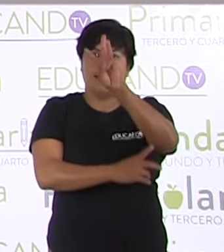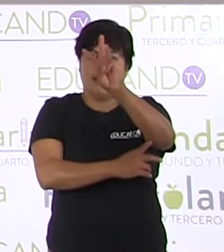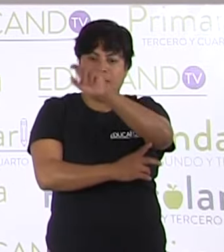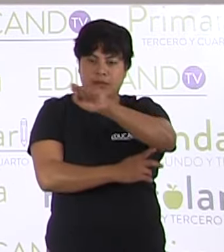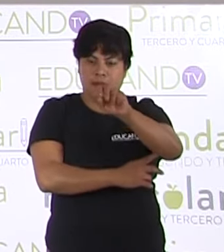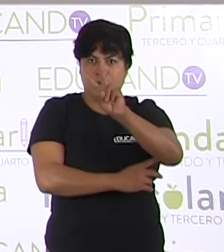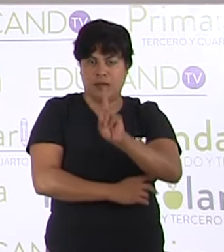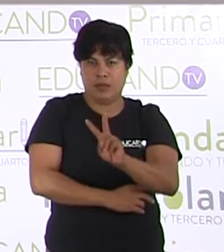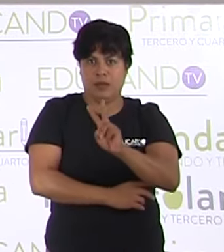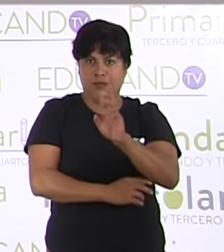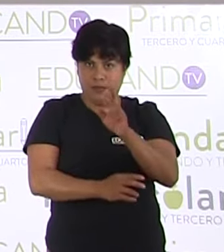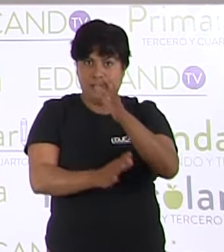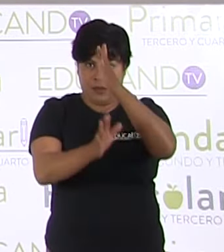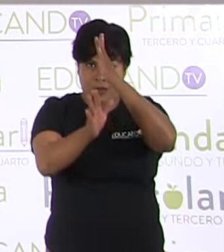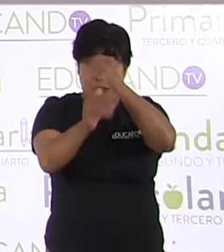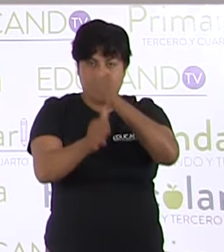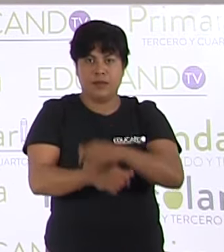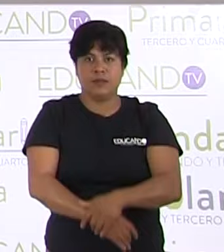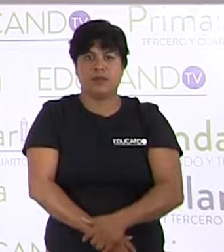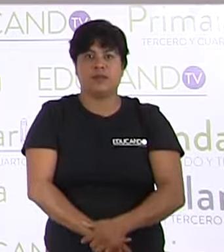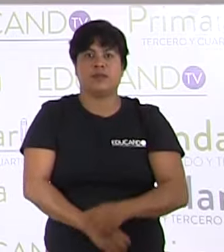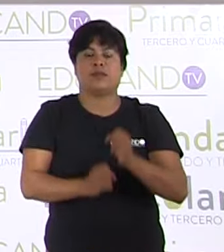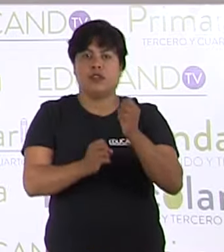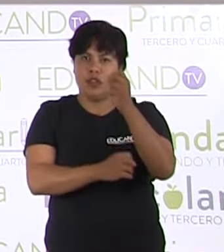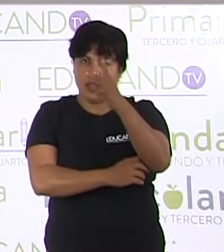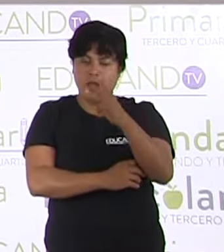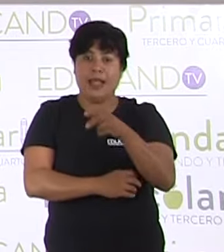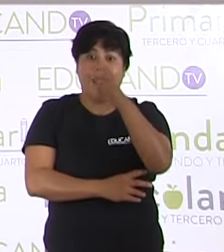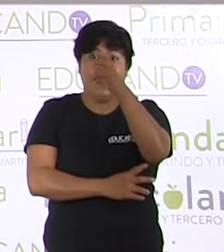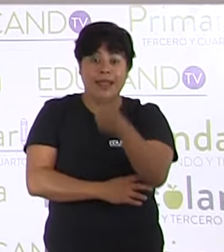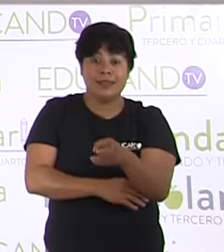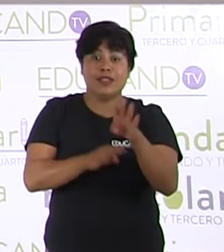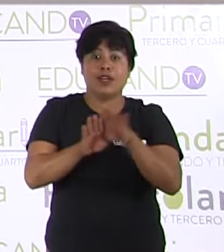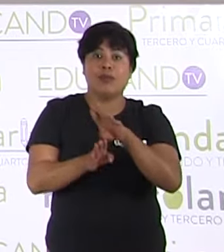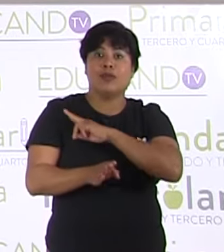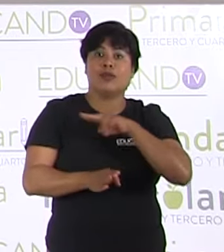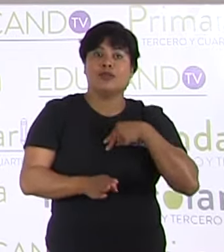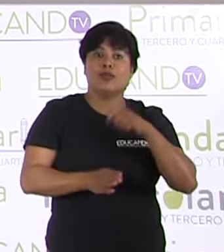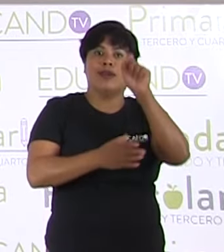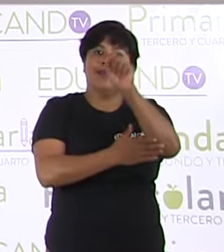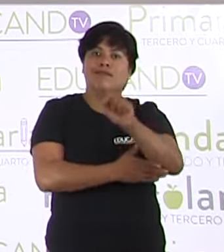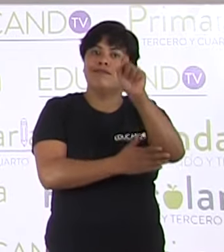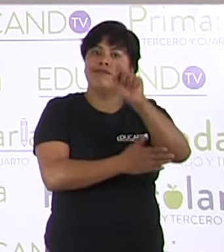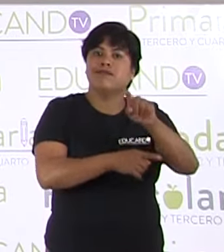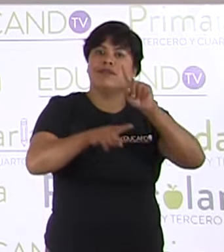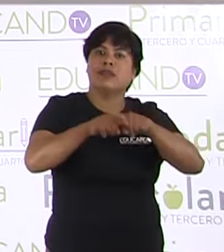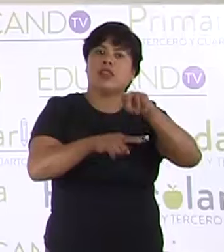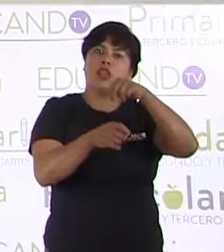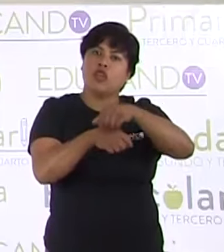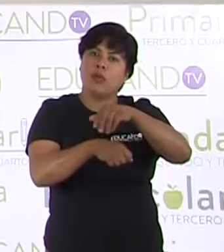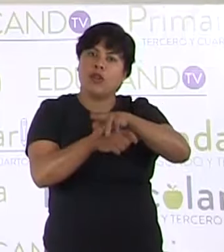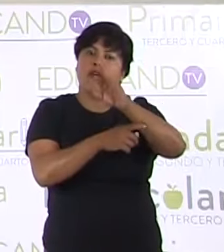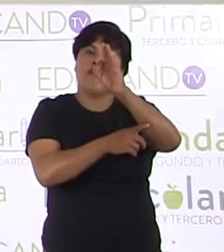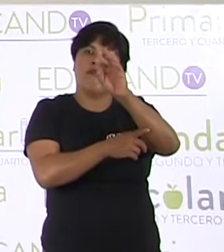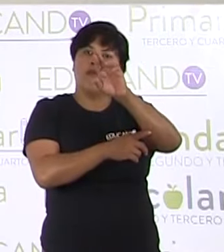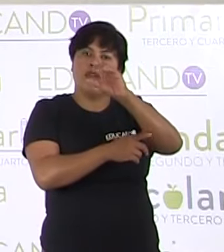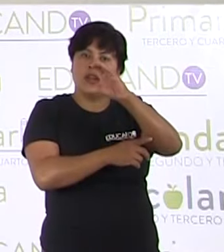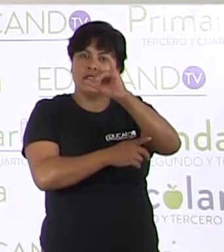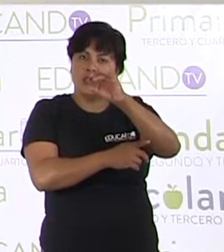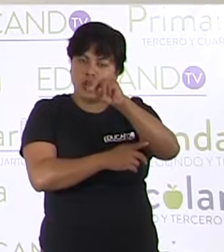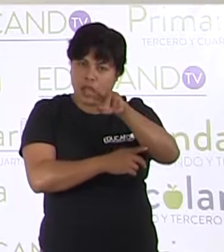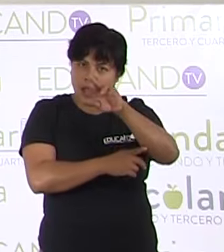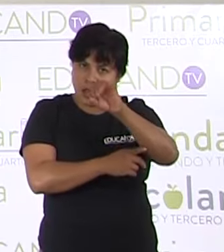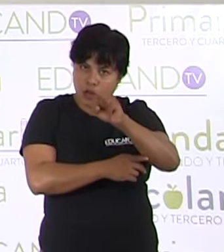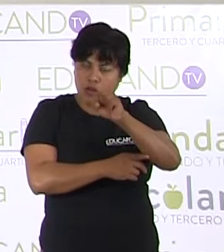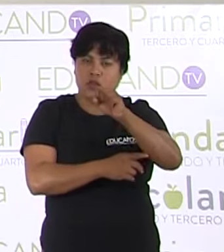medios de acuerdo okay Así es como representamos e números fraccionarios en la recta numérica es lo mismo